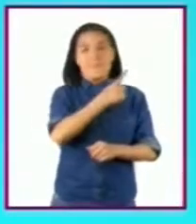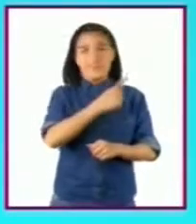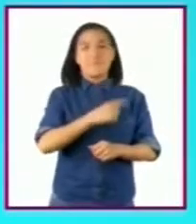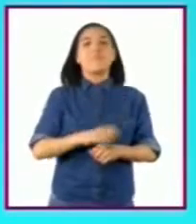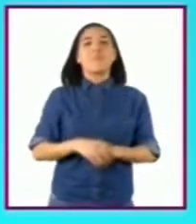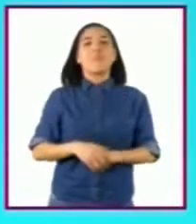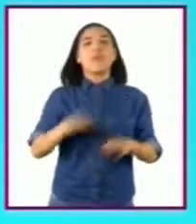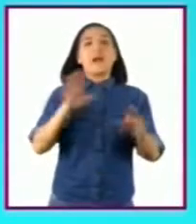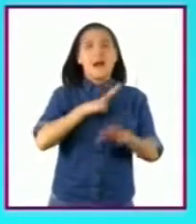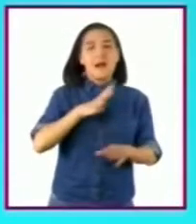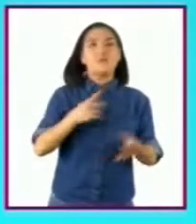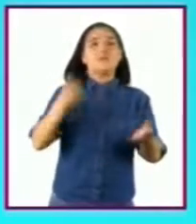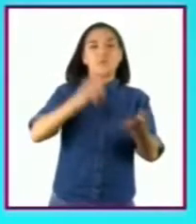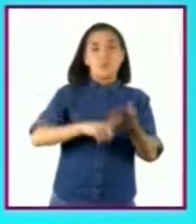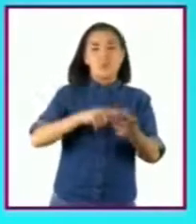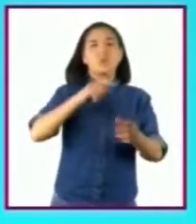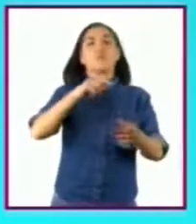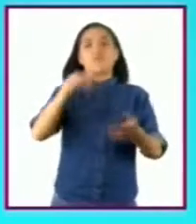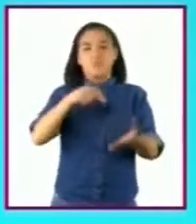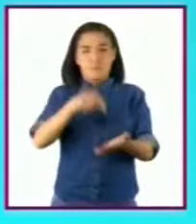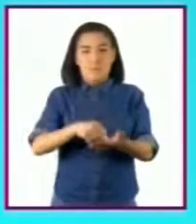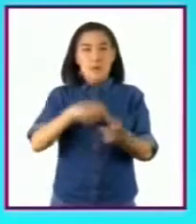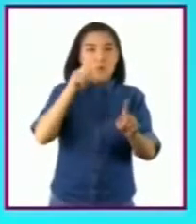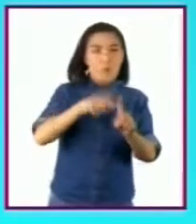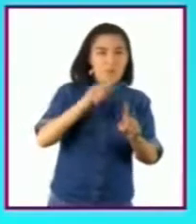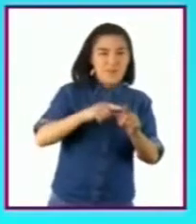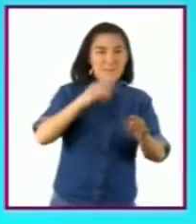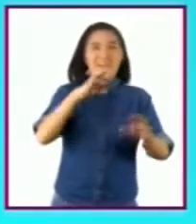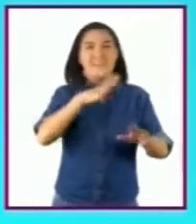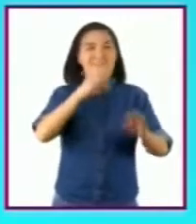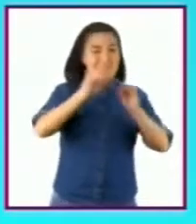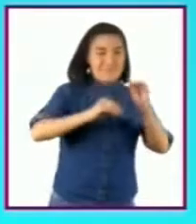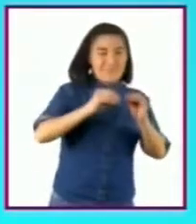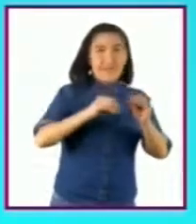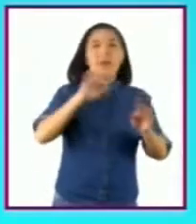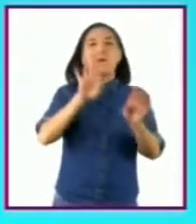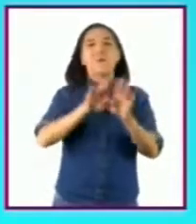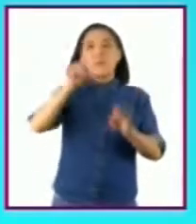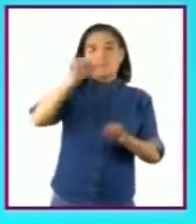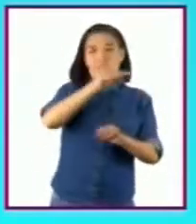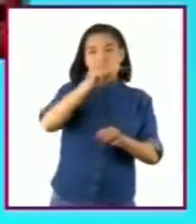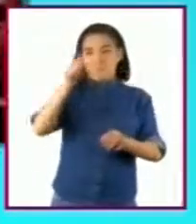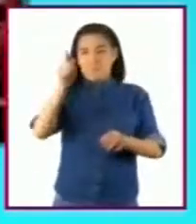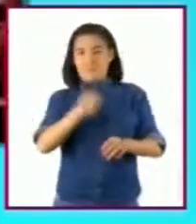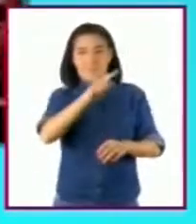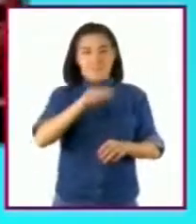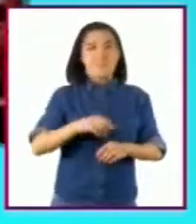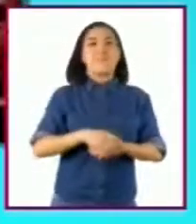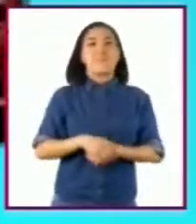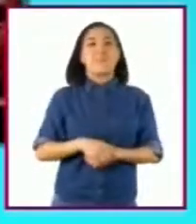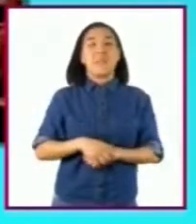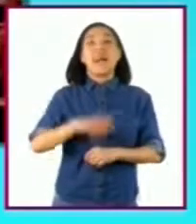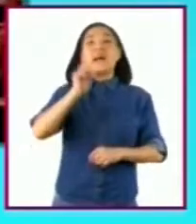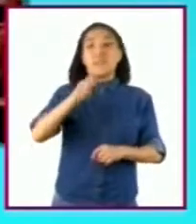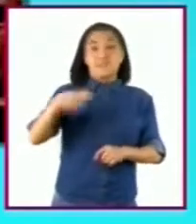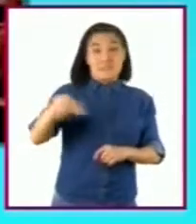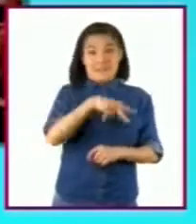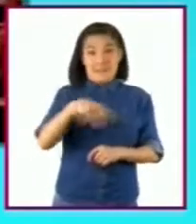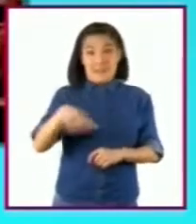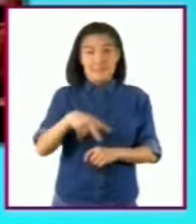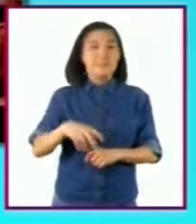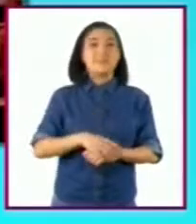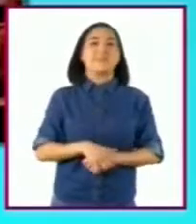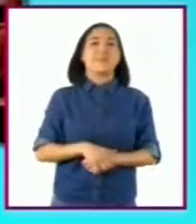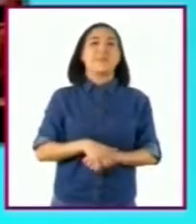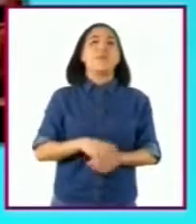espacio, color, forma, textura y valor, así como línea. En el caso de la danza,